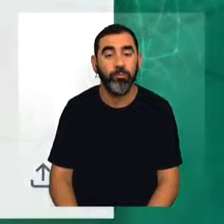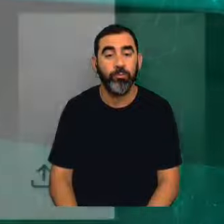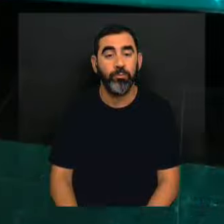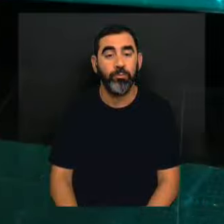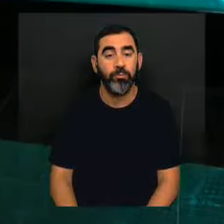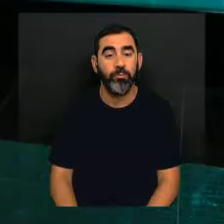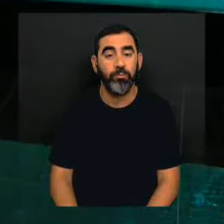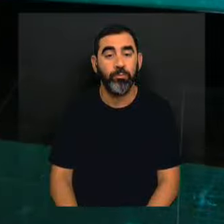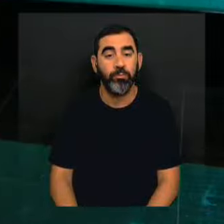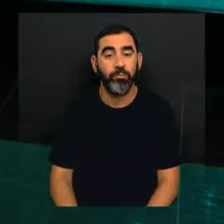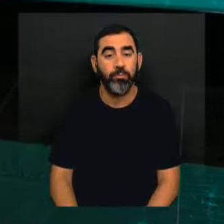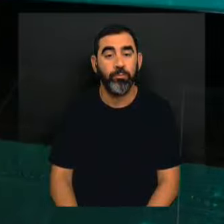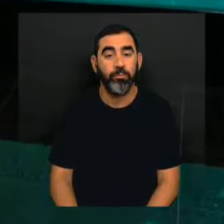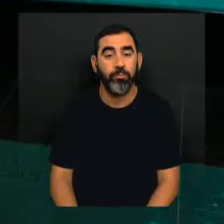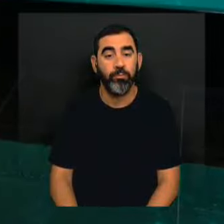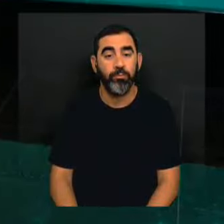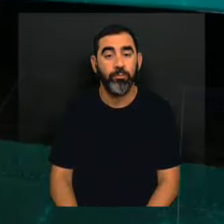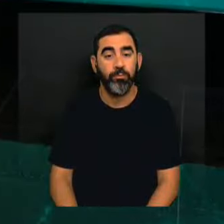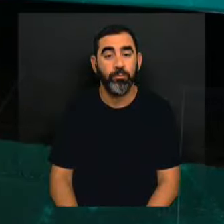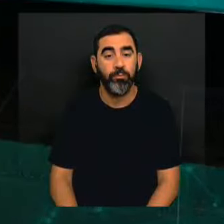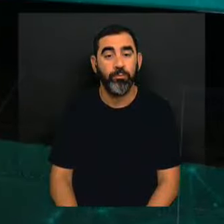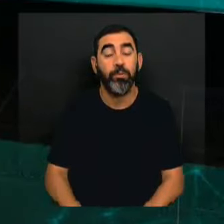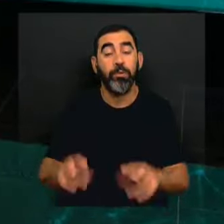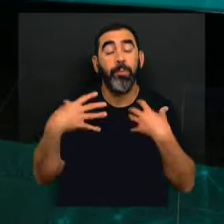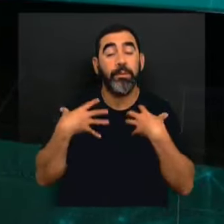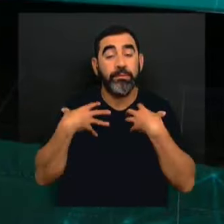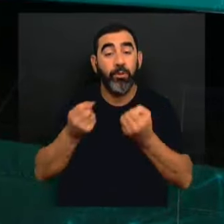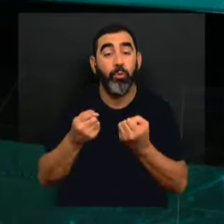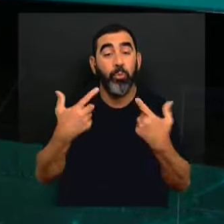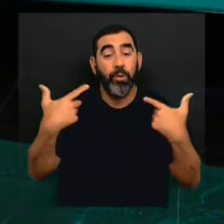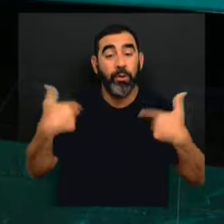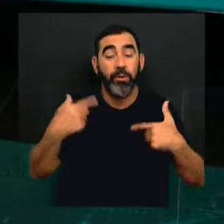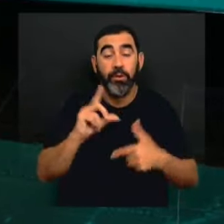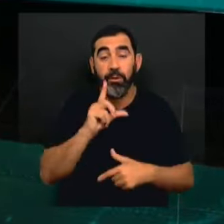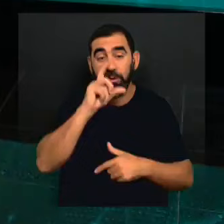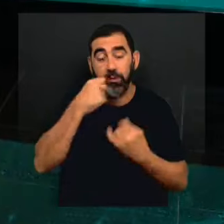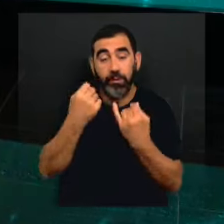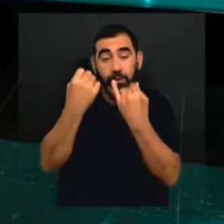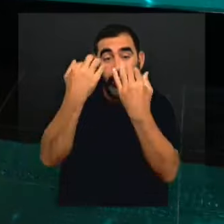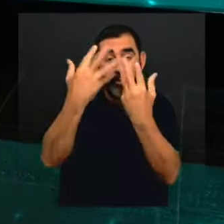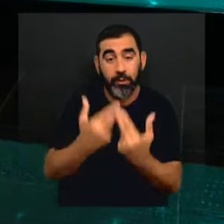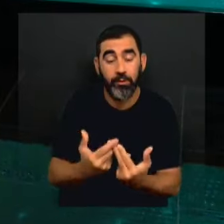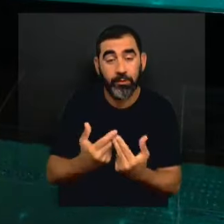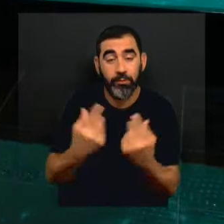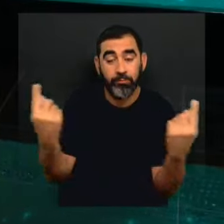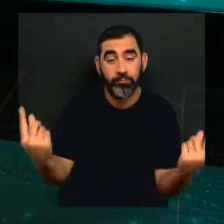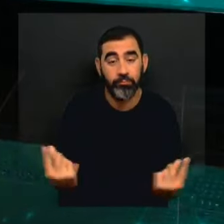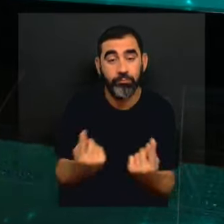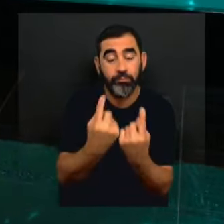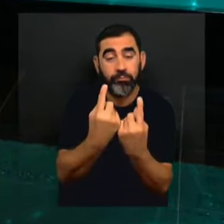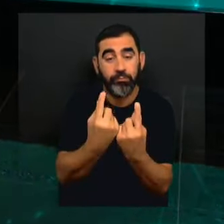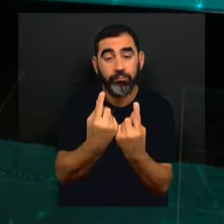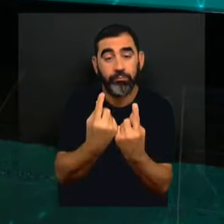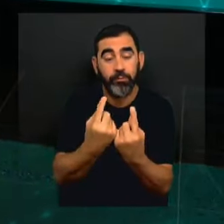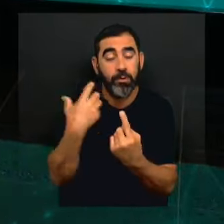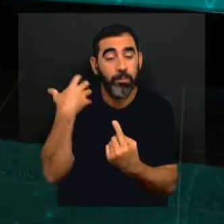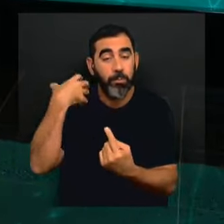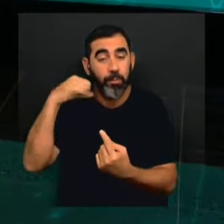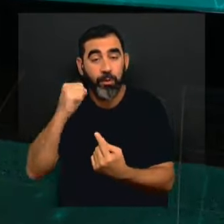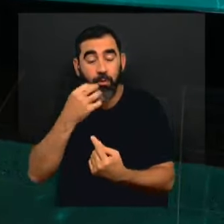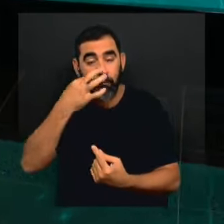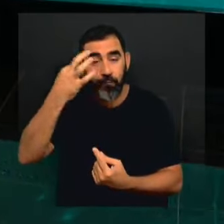razones Y de alguna manera seguimos hablando de salud porque la intendencia de Montevideo organizó un encuentro sobre mitos y verdades